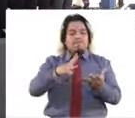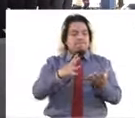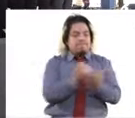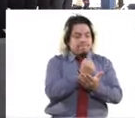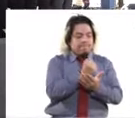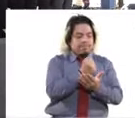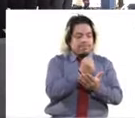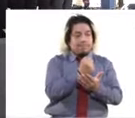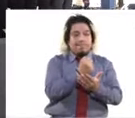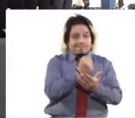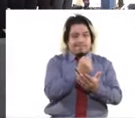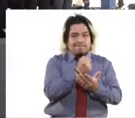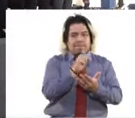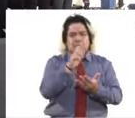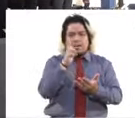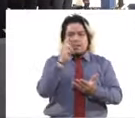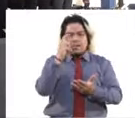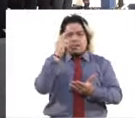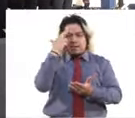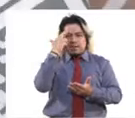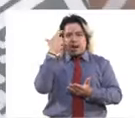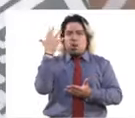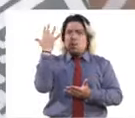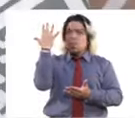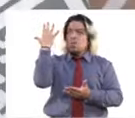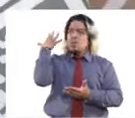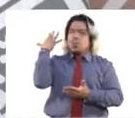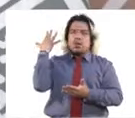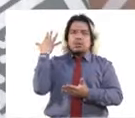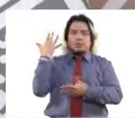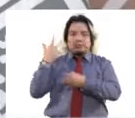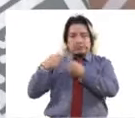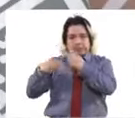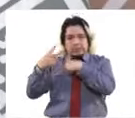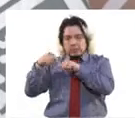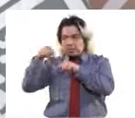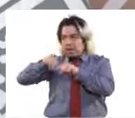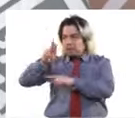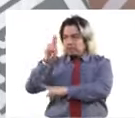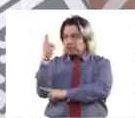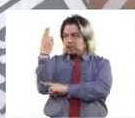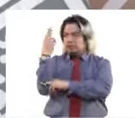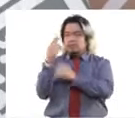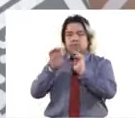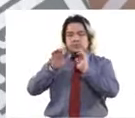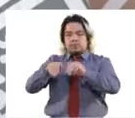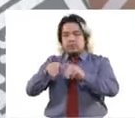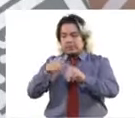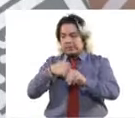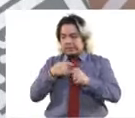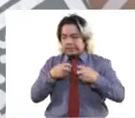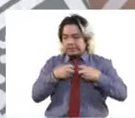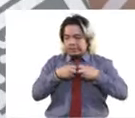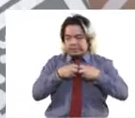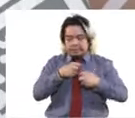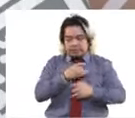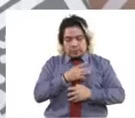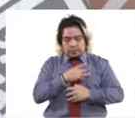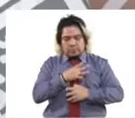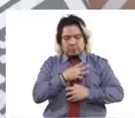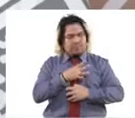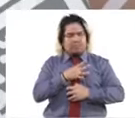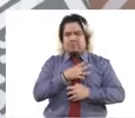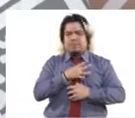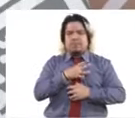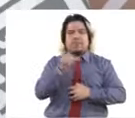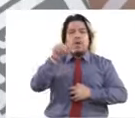¿Recuerdas con cuánta incertidumbre y necesidades llegamos a esta universidad? Hoy, nuestra